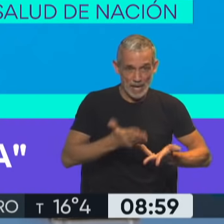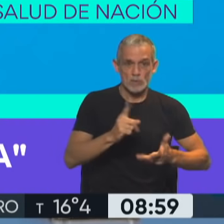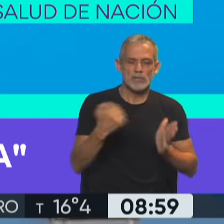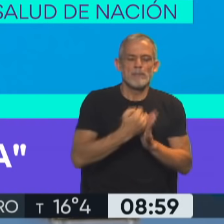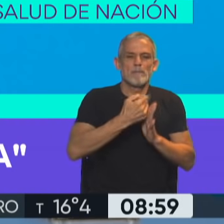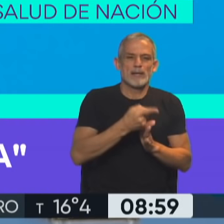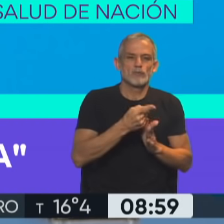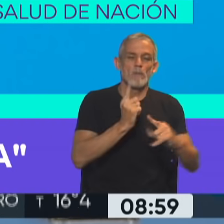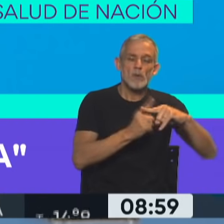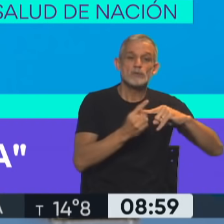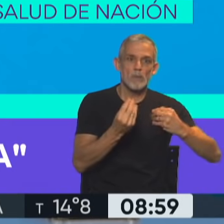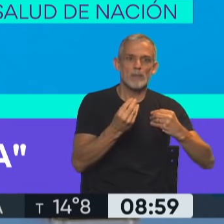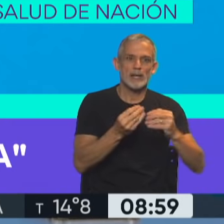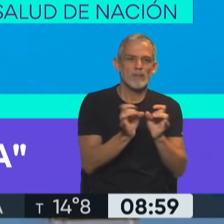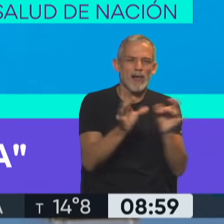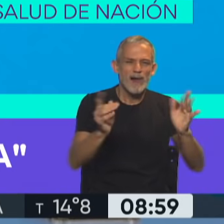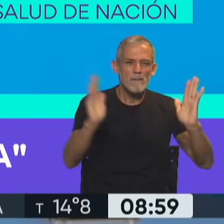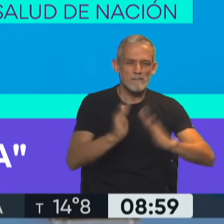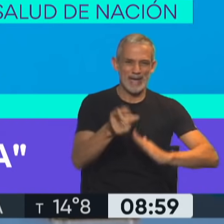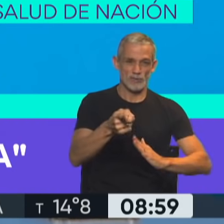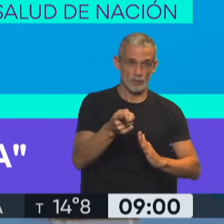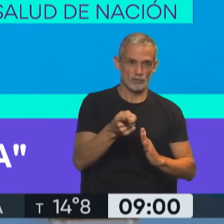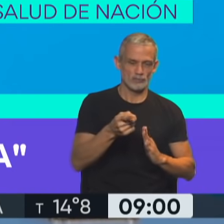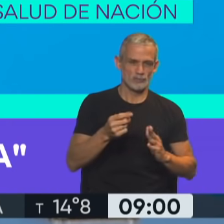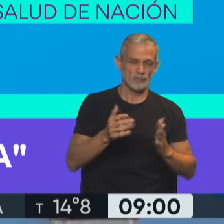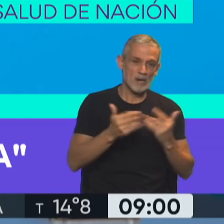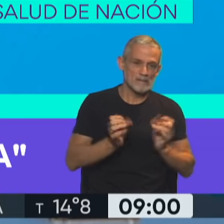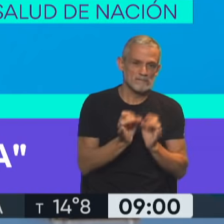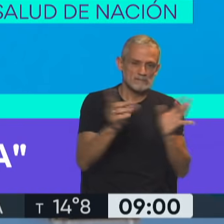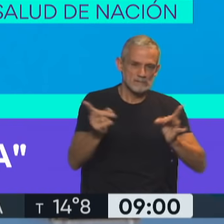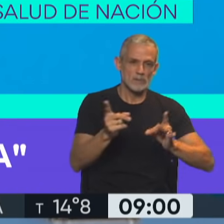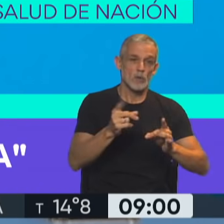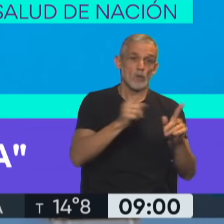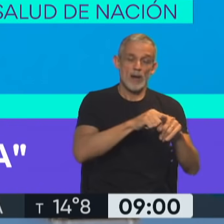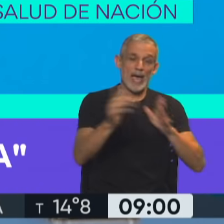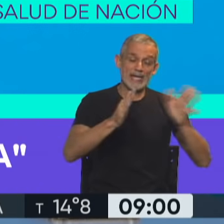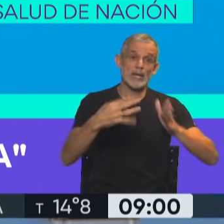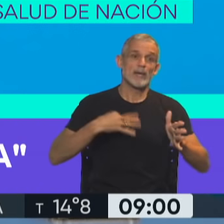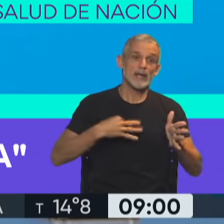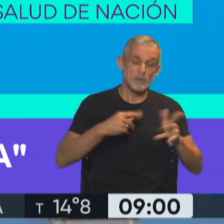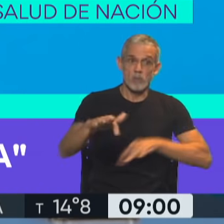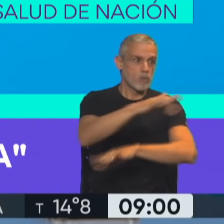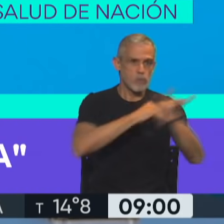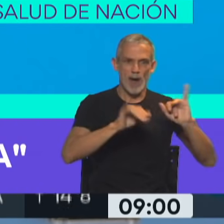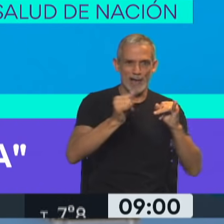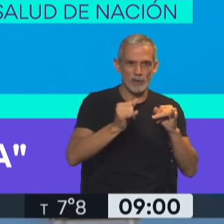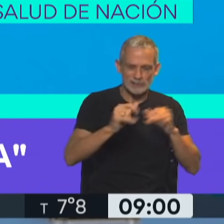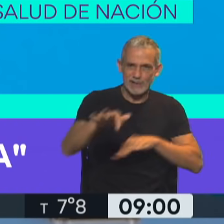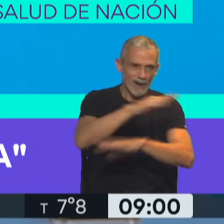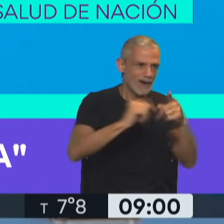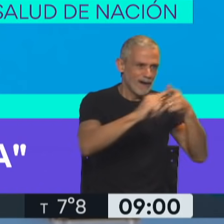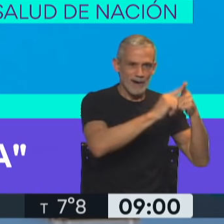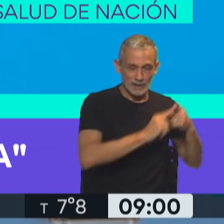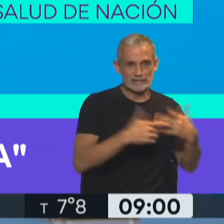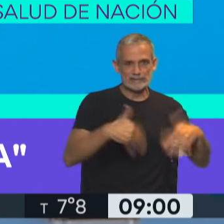impacto positivo en la transmisión, ya que es una etapa de la vida que tiene mucha movilidad y tiene mucha interacción